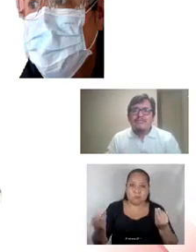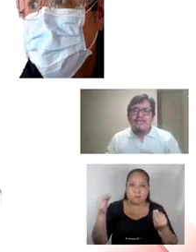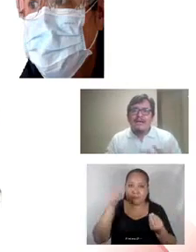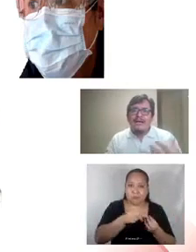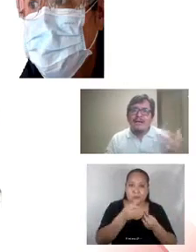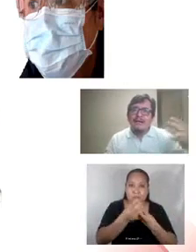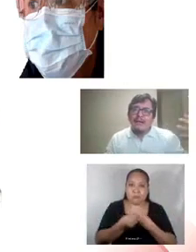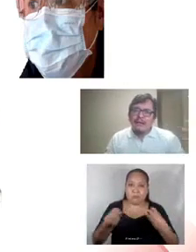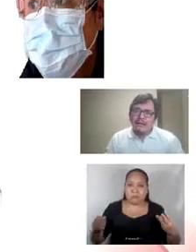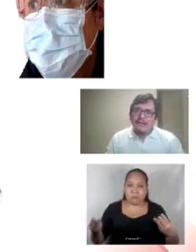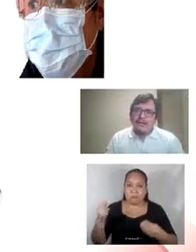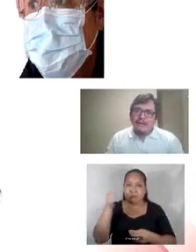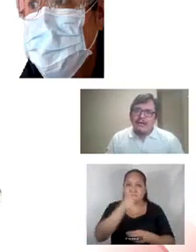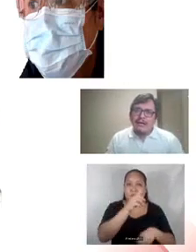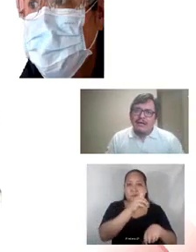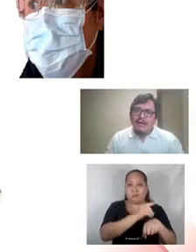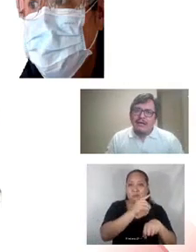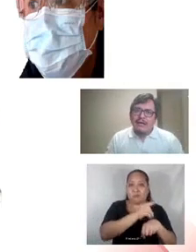material y vamos a dejar